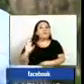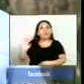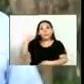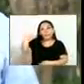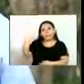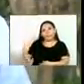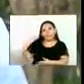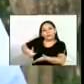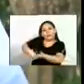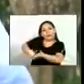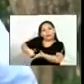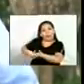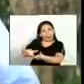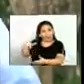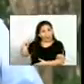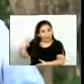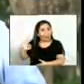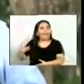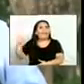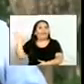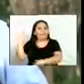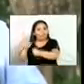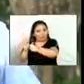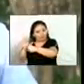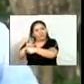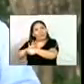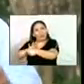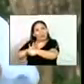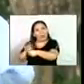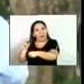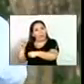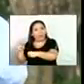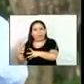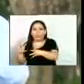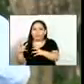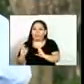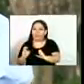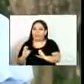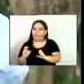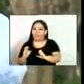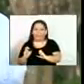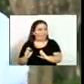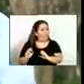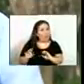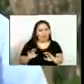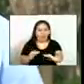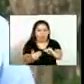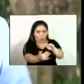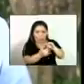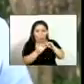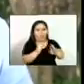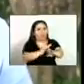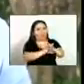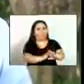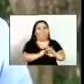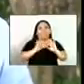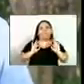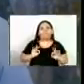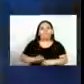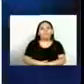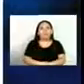alcalde municipal resultó positivo a coronavirus y busca evitar que su pueblo sufra esta enfermedad.